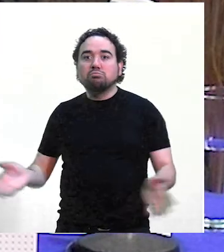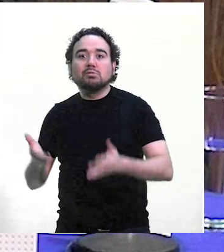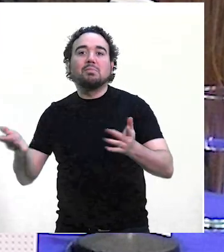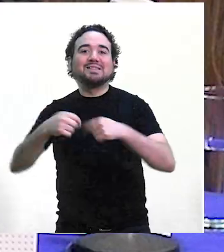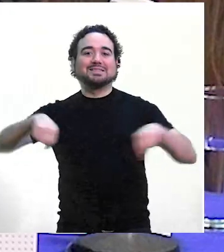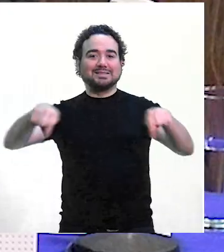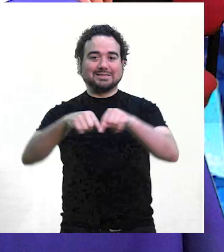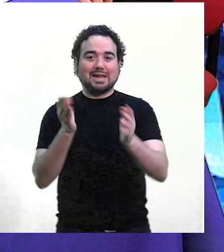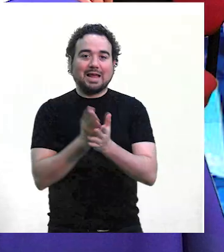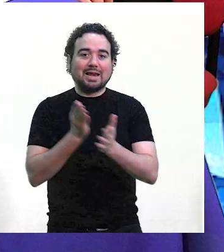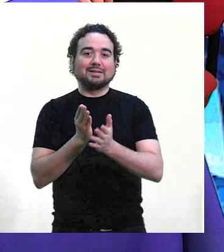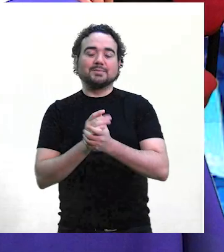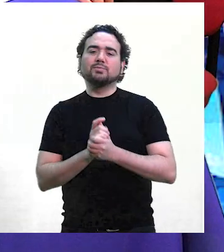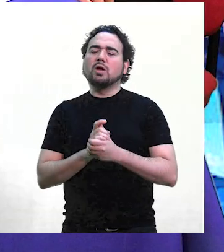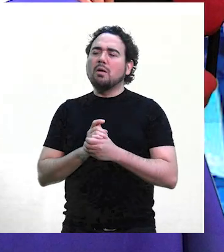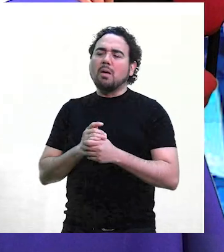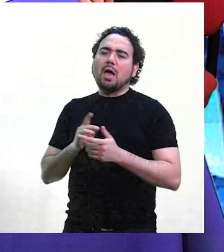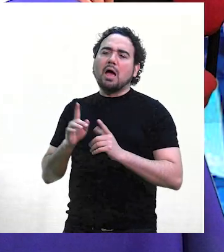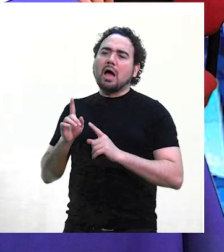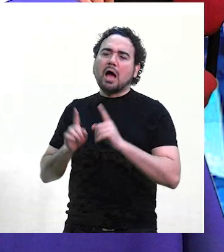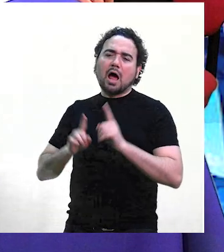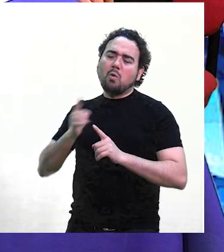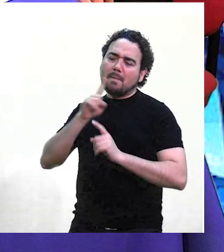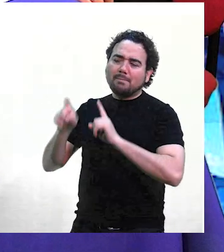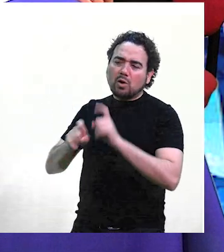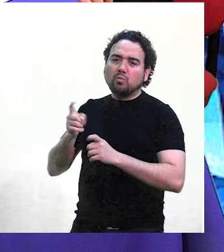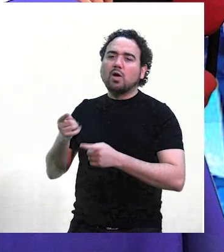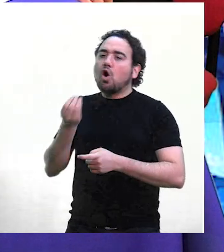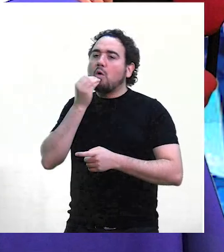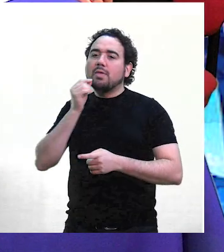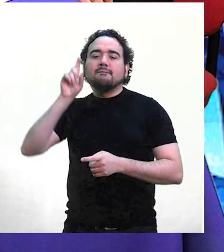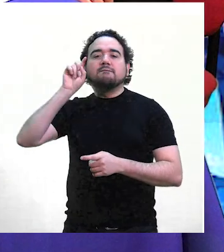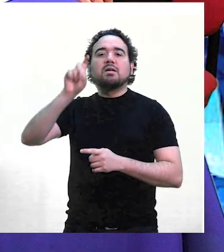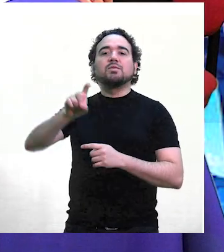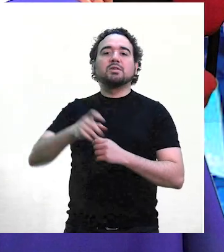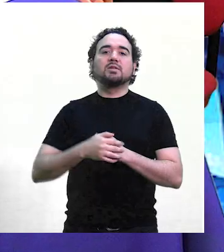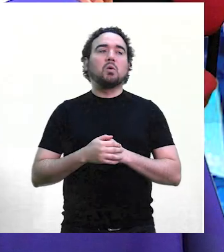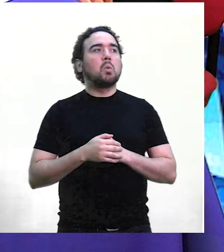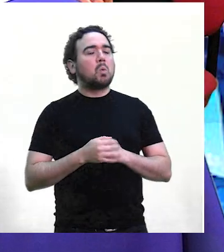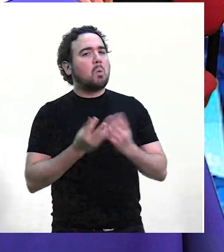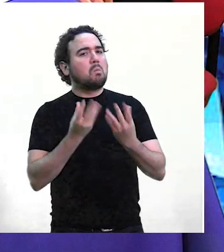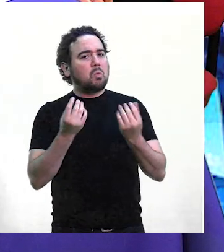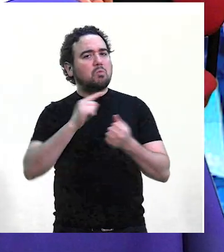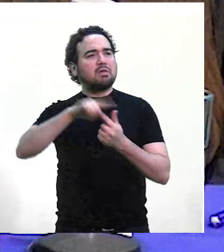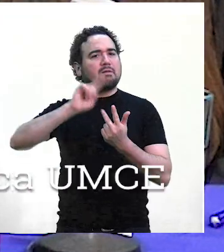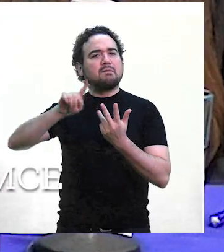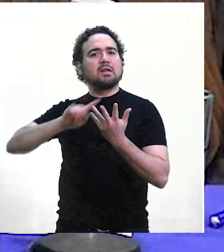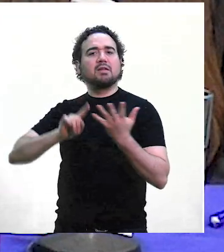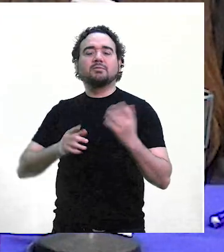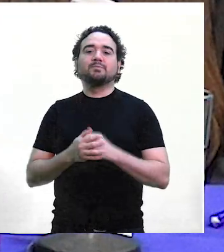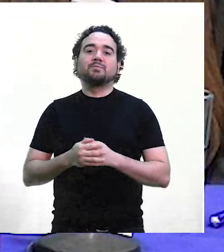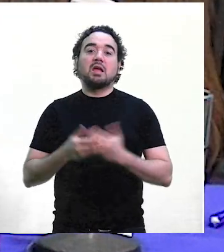de clases. Excelente. Entonces, partimos entonces con unas preguntas, unos datos más random. Ujú. ¿Comida favorita, profesora? Hoy